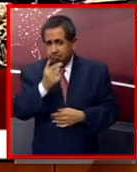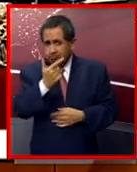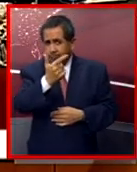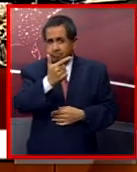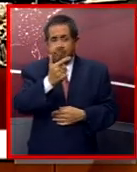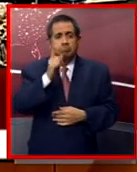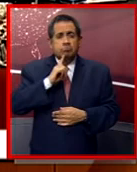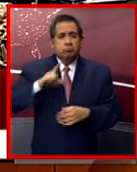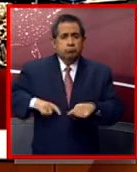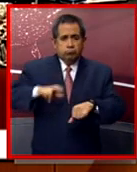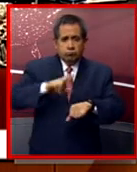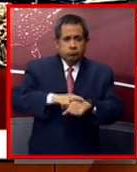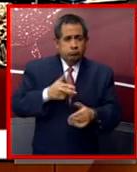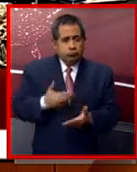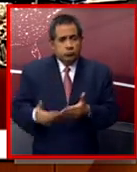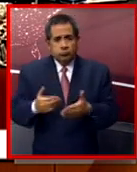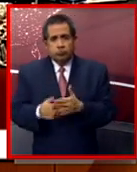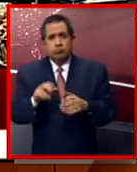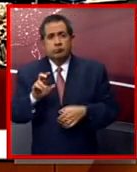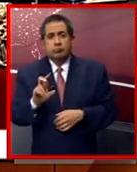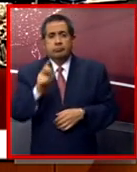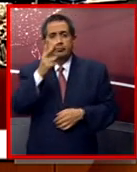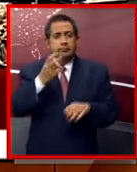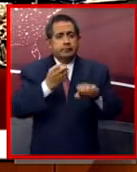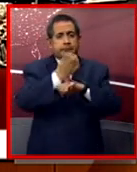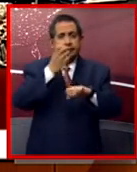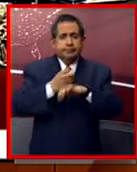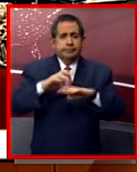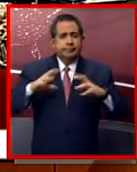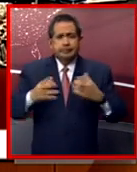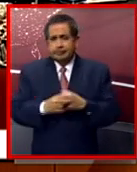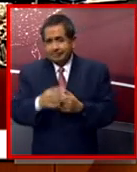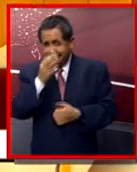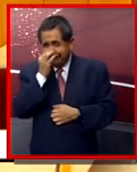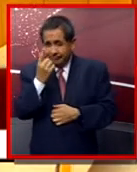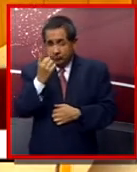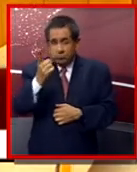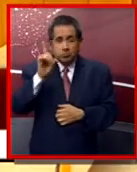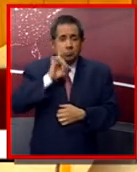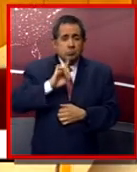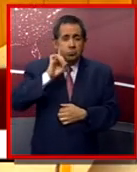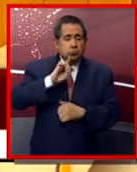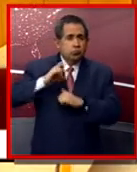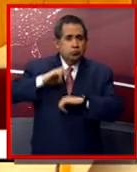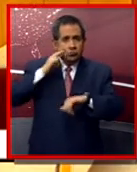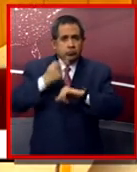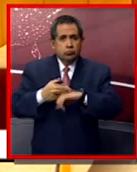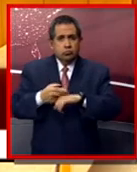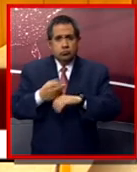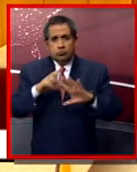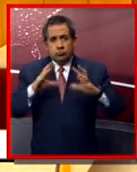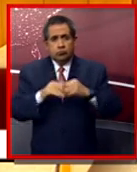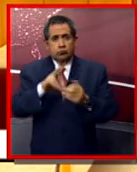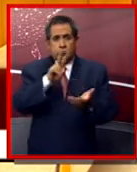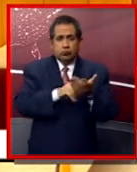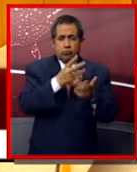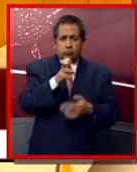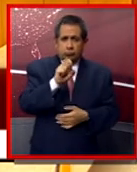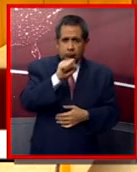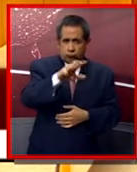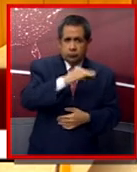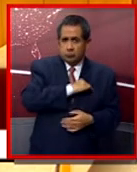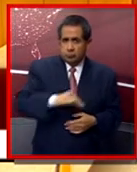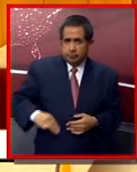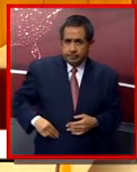sido gobernadoras y en la actualidad, de las 32 entidades del país, solo una es gobernada por una mujer. De los